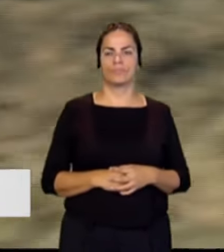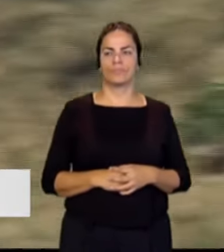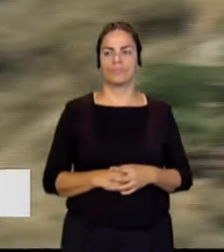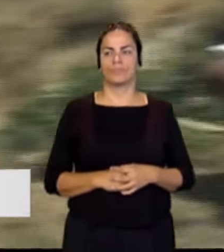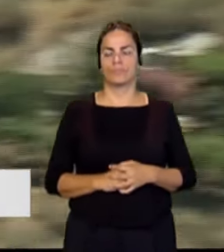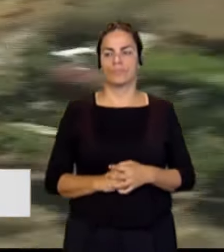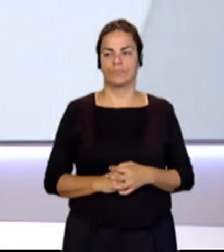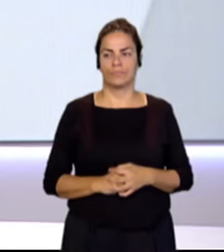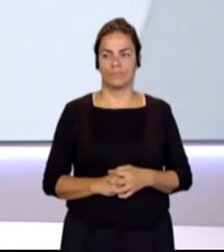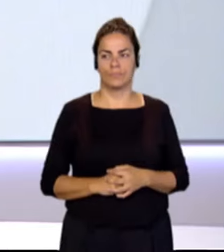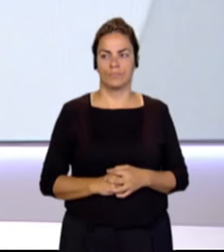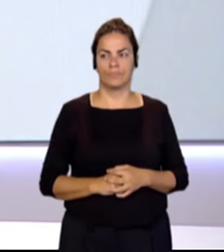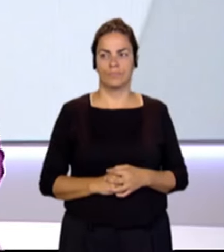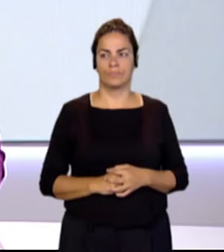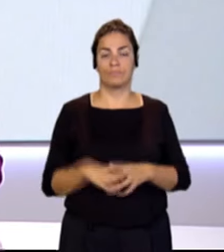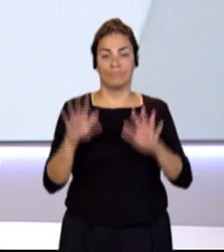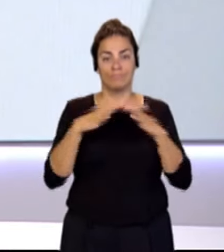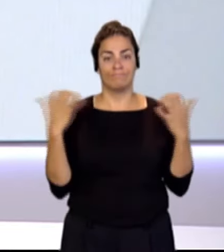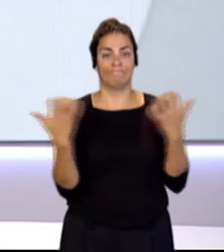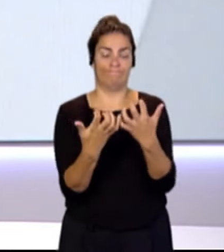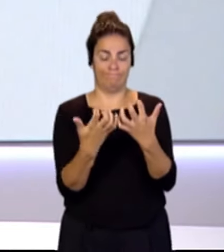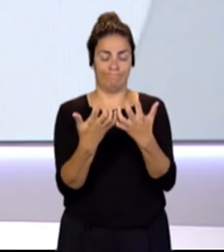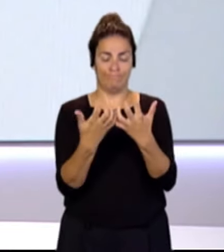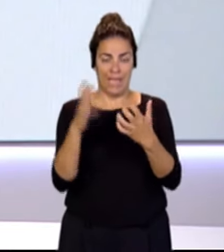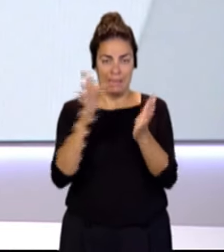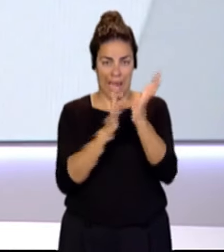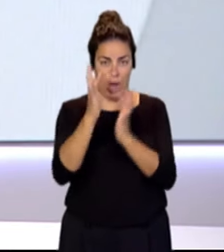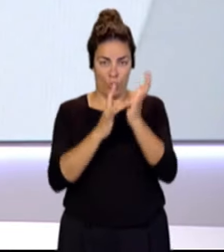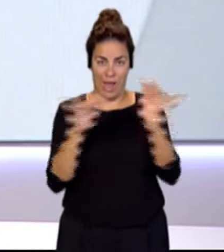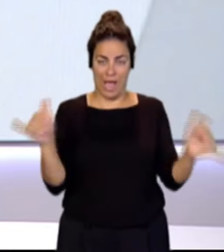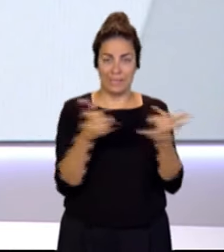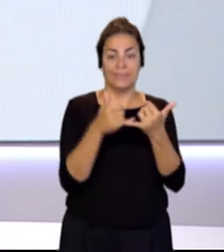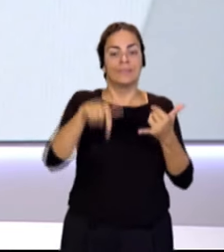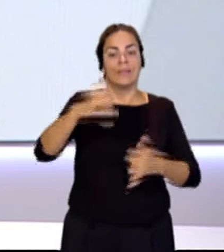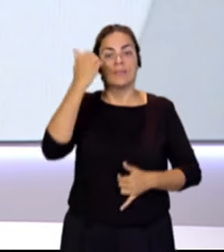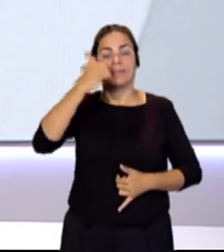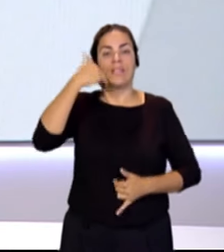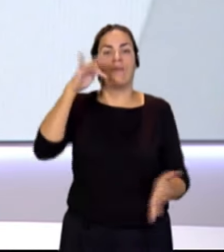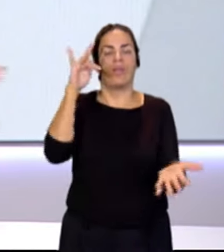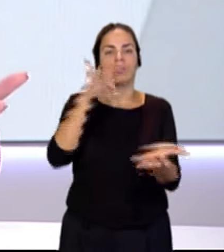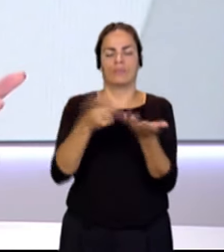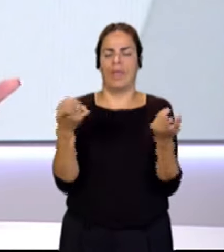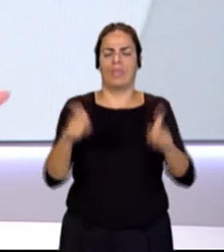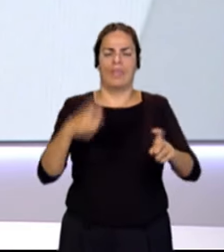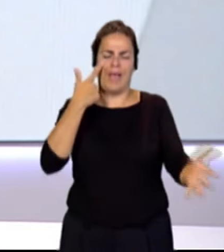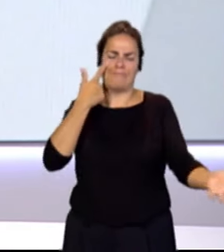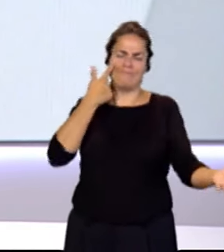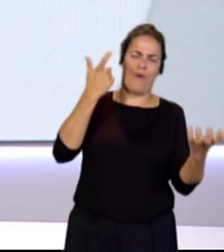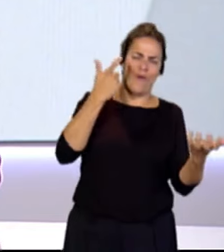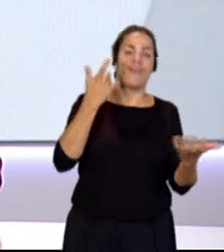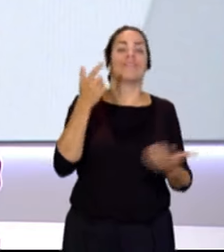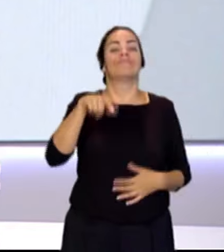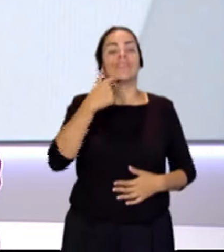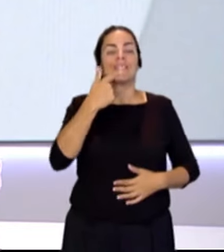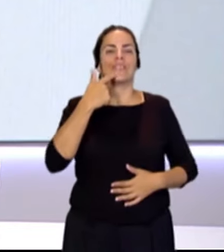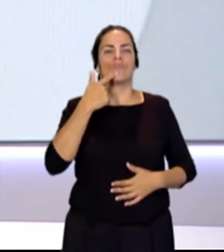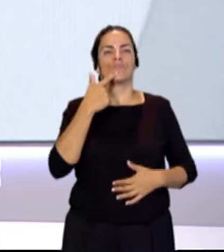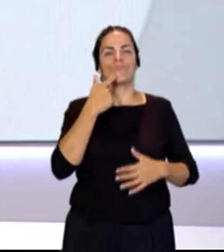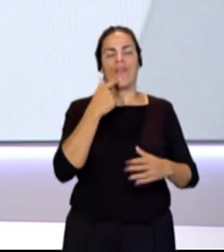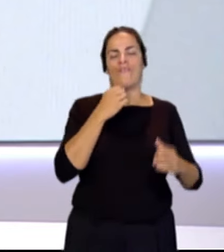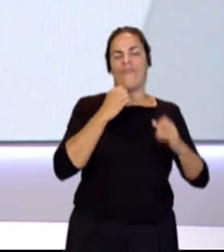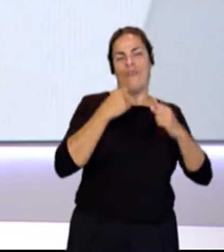cita el pabellón Juan Ríos Tejera de la laguna en tenerife acogerá este sábado una cita espectacular hablamos de la velada fighting